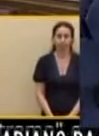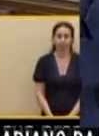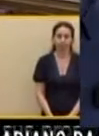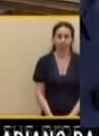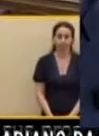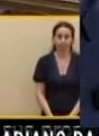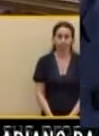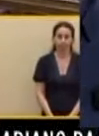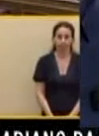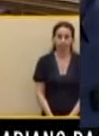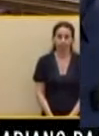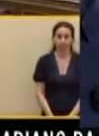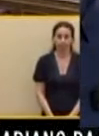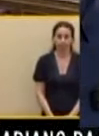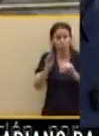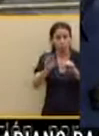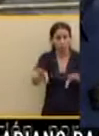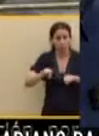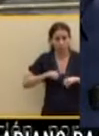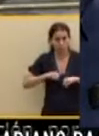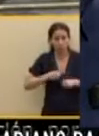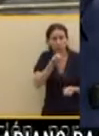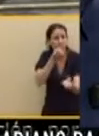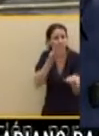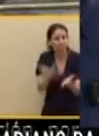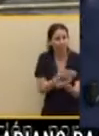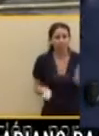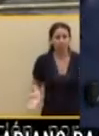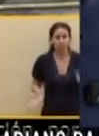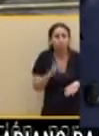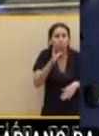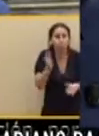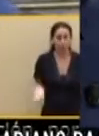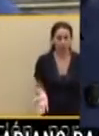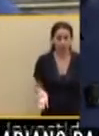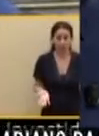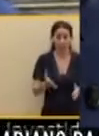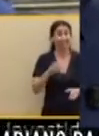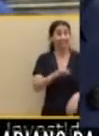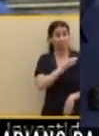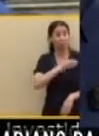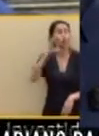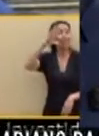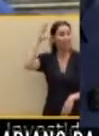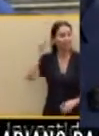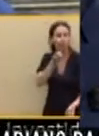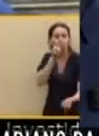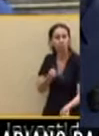que no esté presente pedro sánchez no sé los diputados no cuántos habrá arrepentido cuantos arrepentido